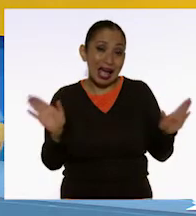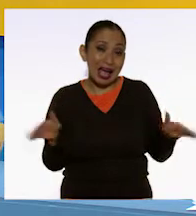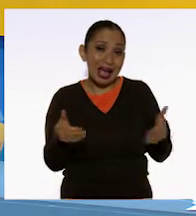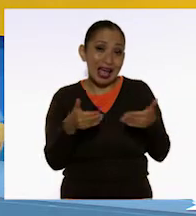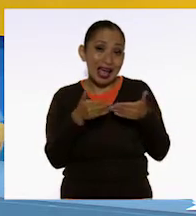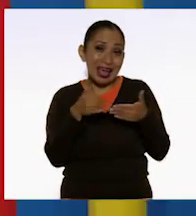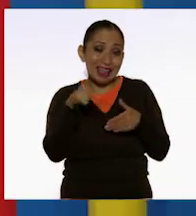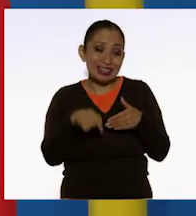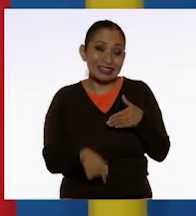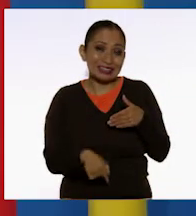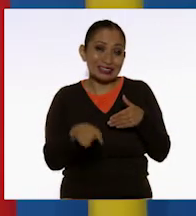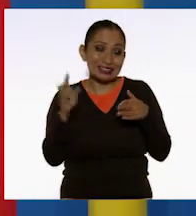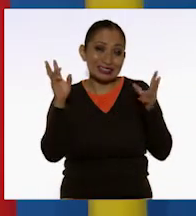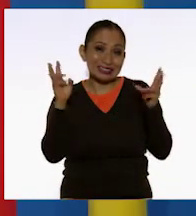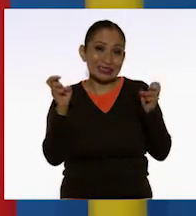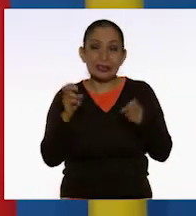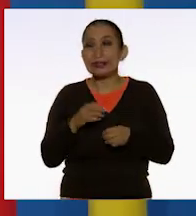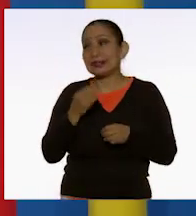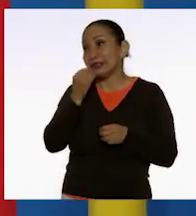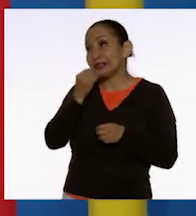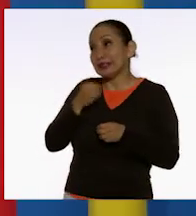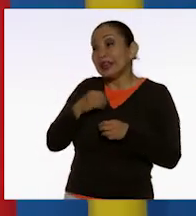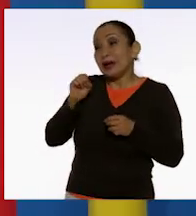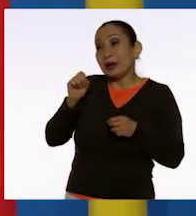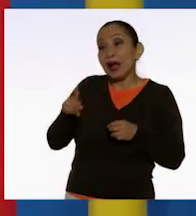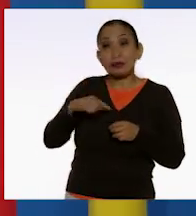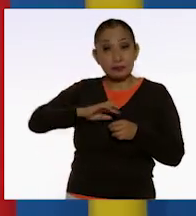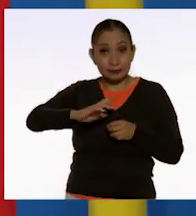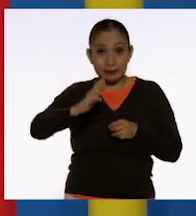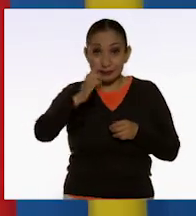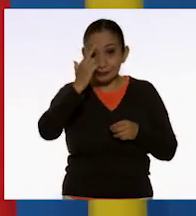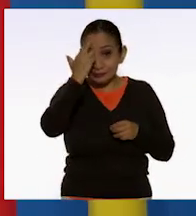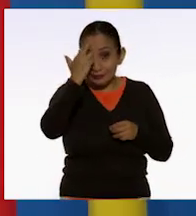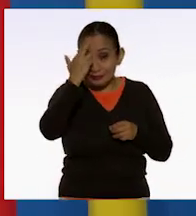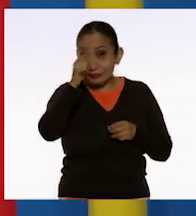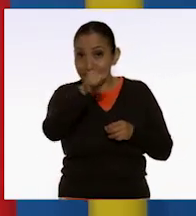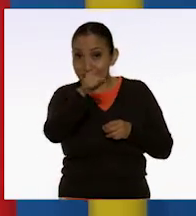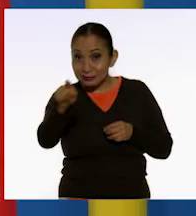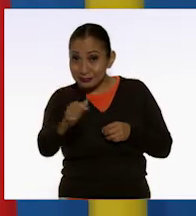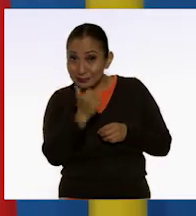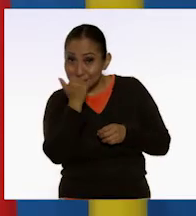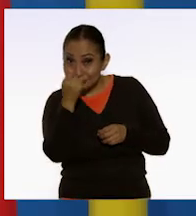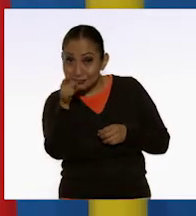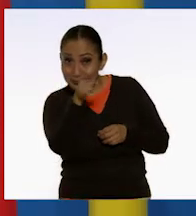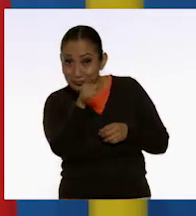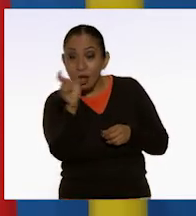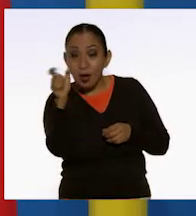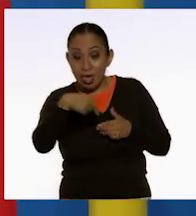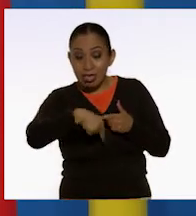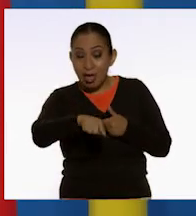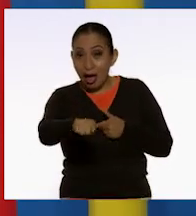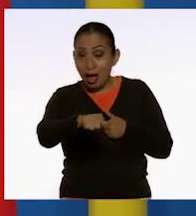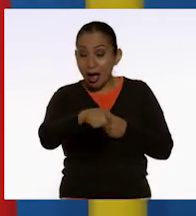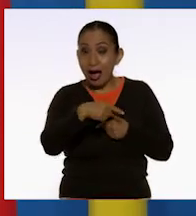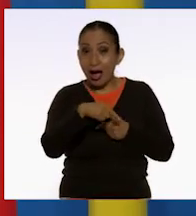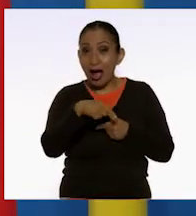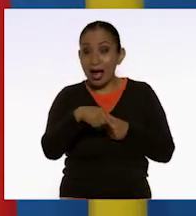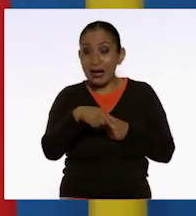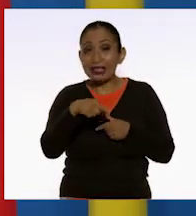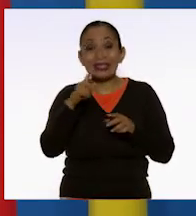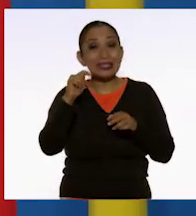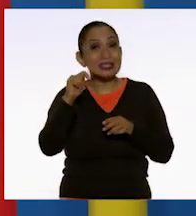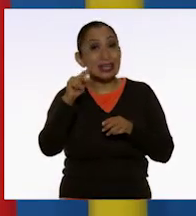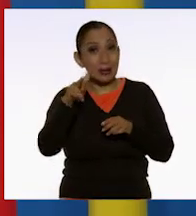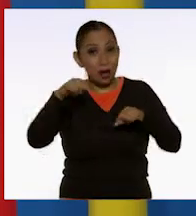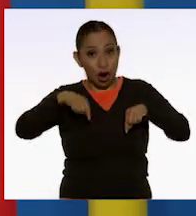este programa. Está bien. Entonces recordemos que las y los estudiantes durante este gran programa